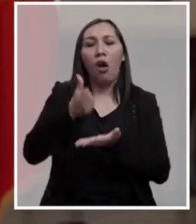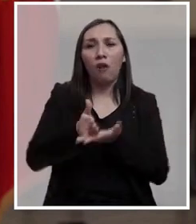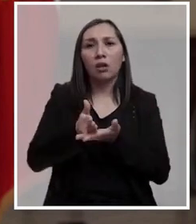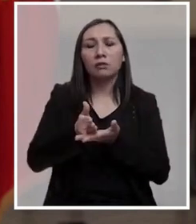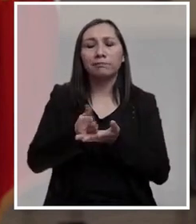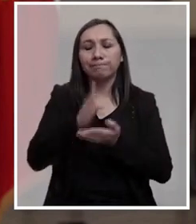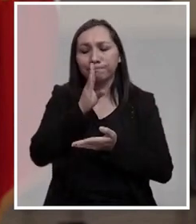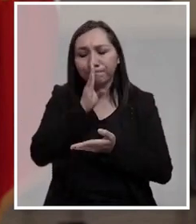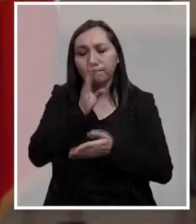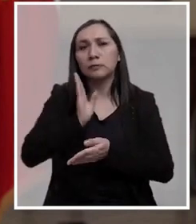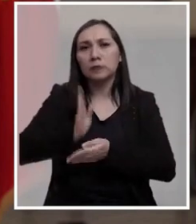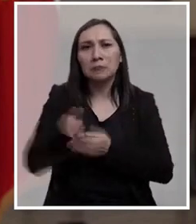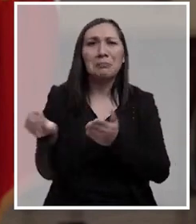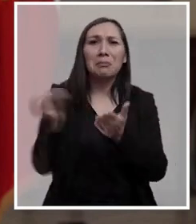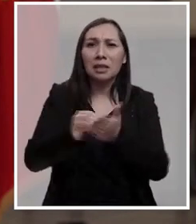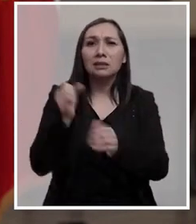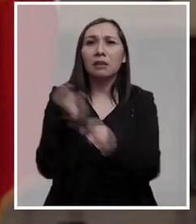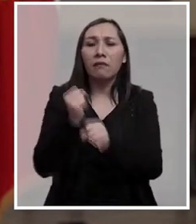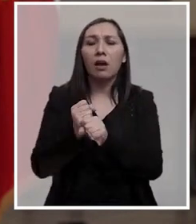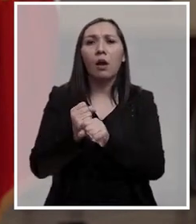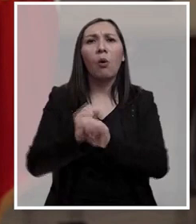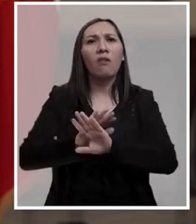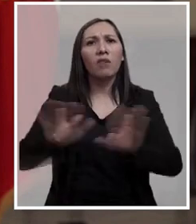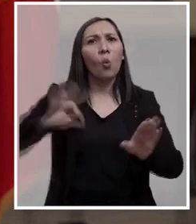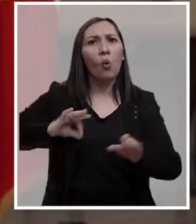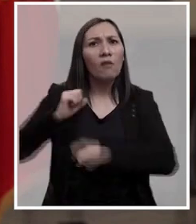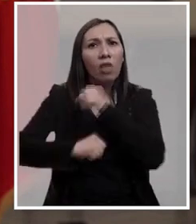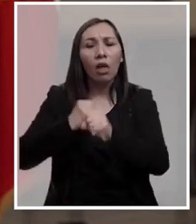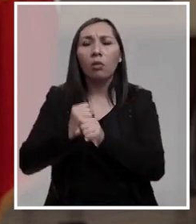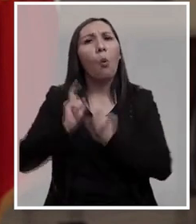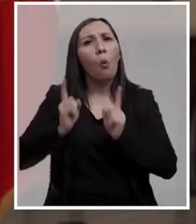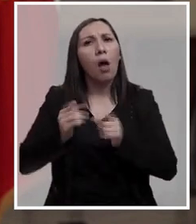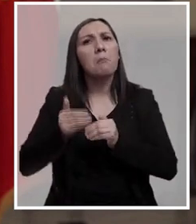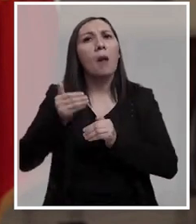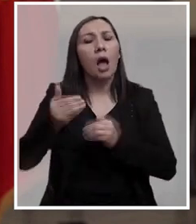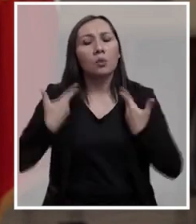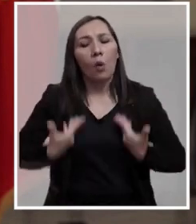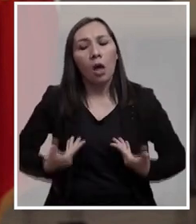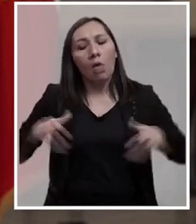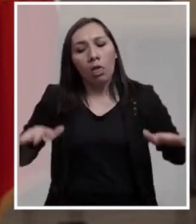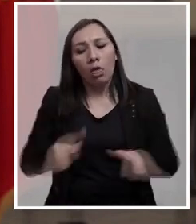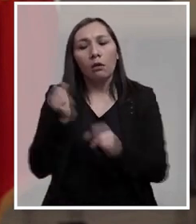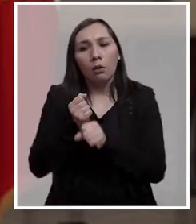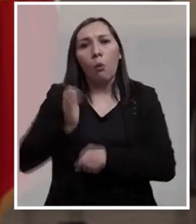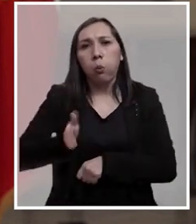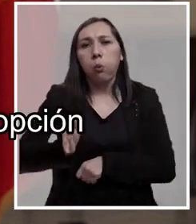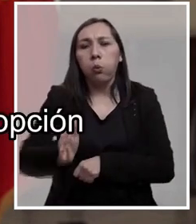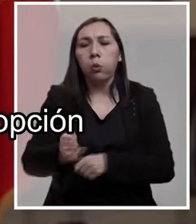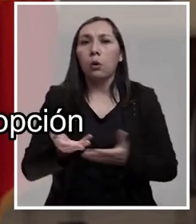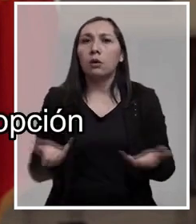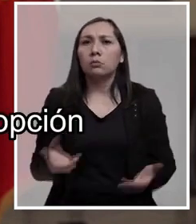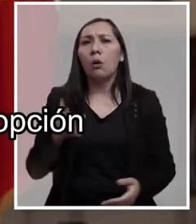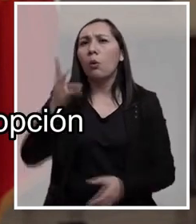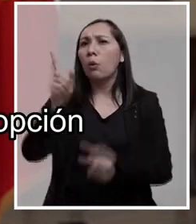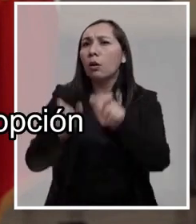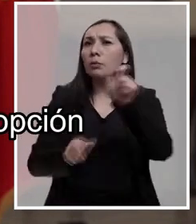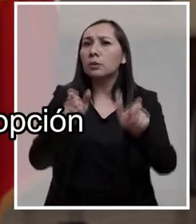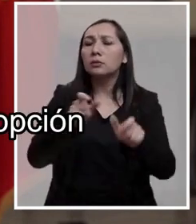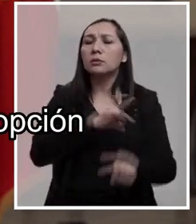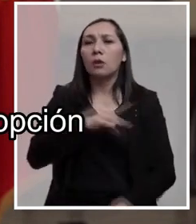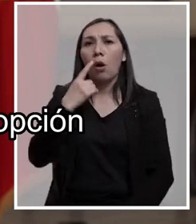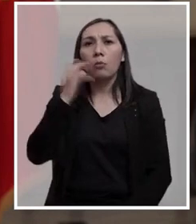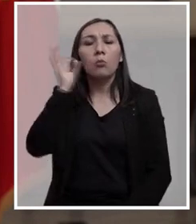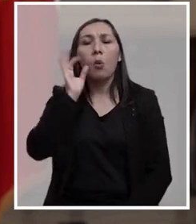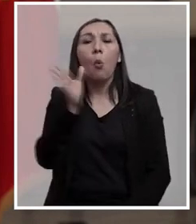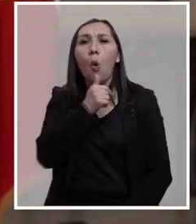obligados a seguir trabajando más allá de ciudades jubilación Más allá de lo que el cuerpo da Cuántas chilenas y